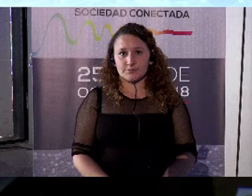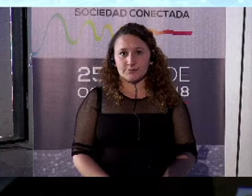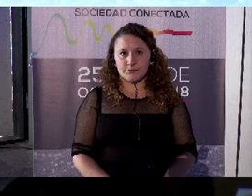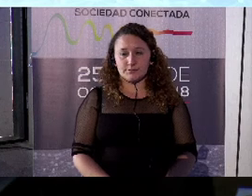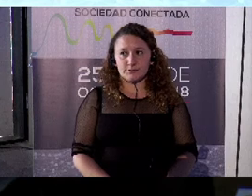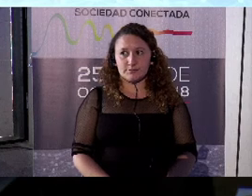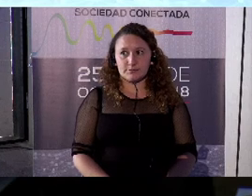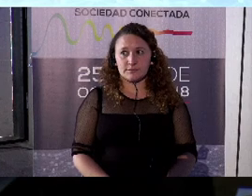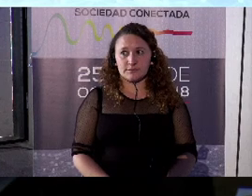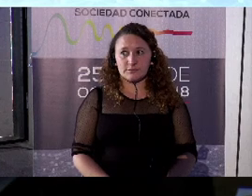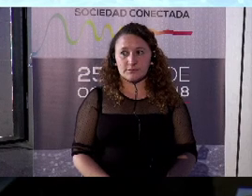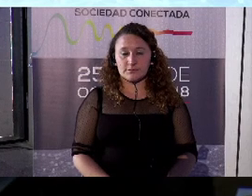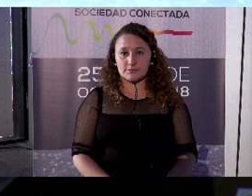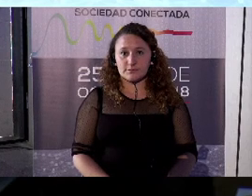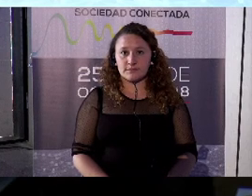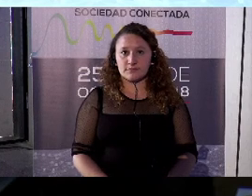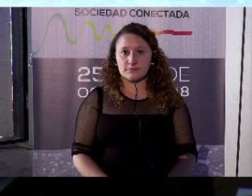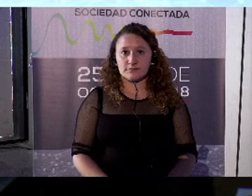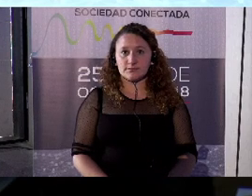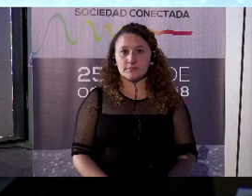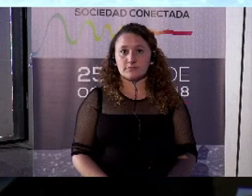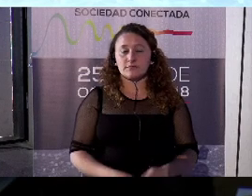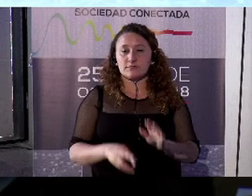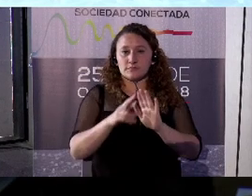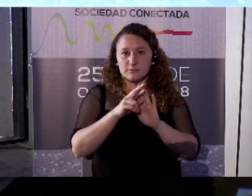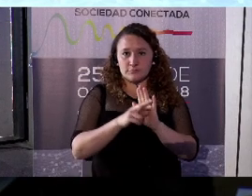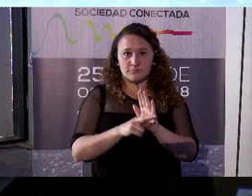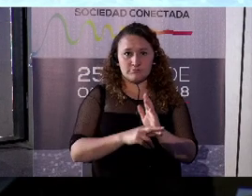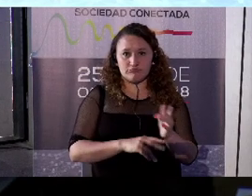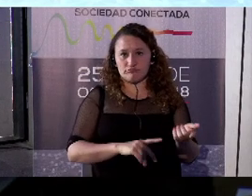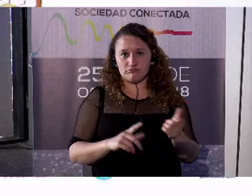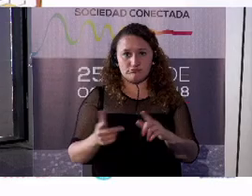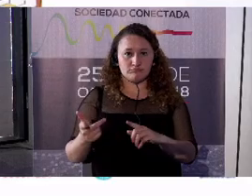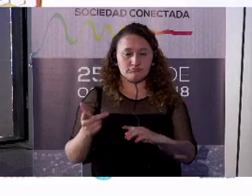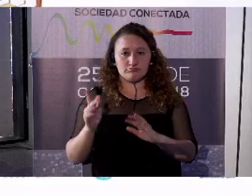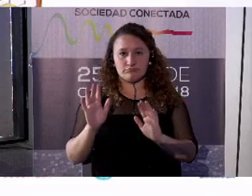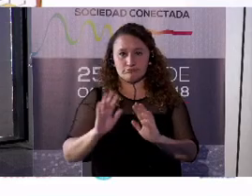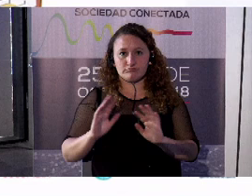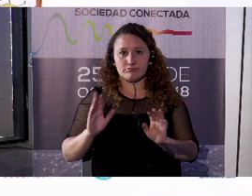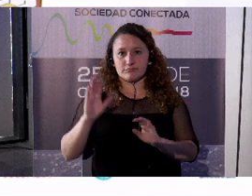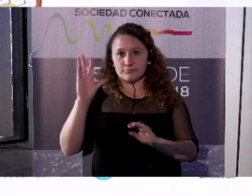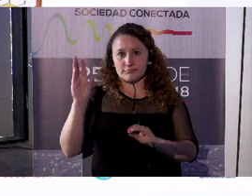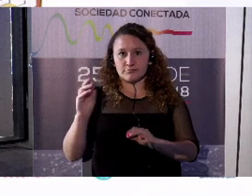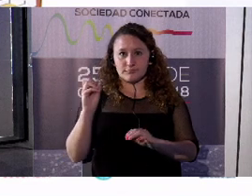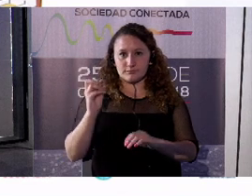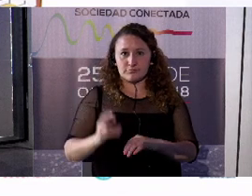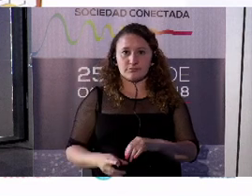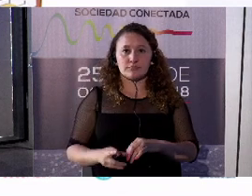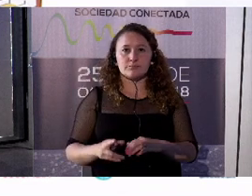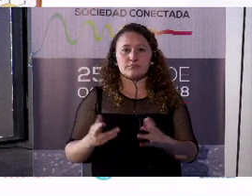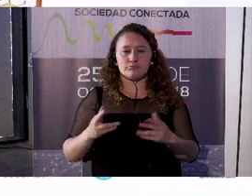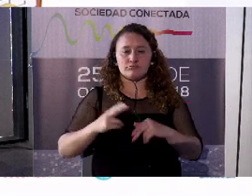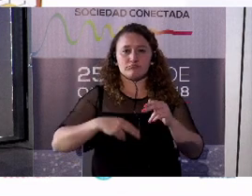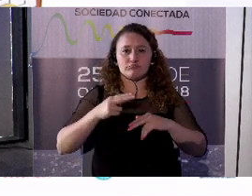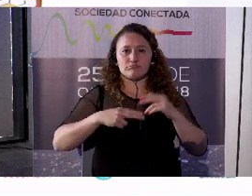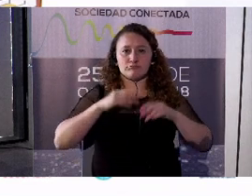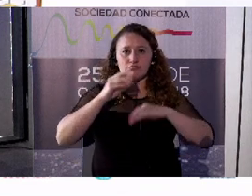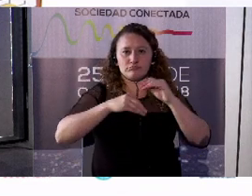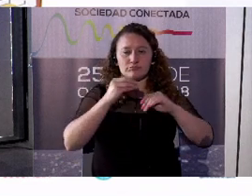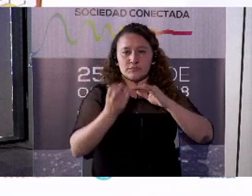poso ahora las regulaciones están listas en suráfrica y estamos construyendo el